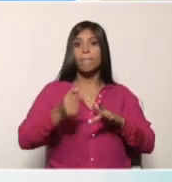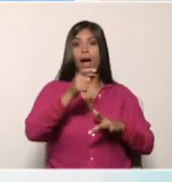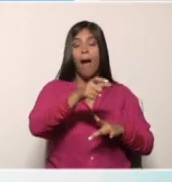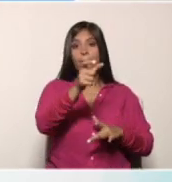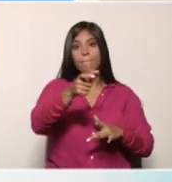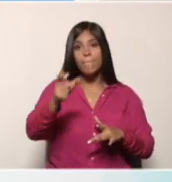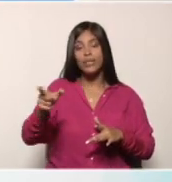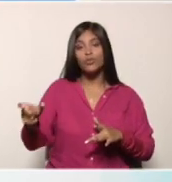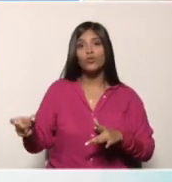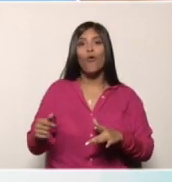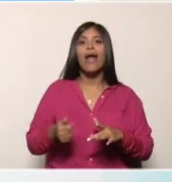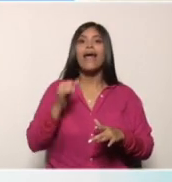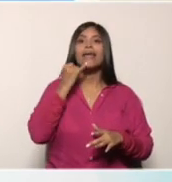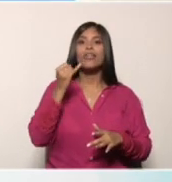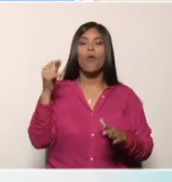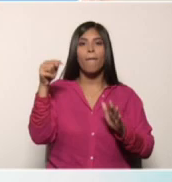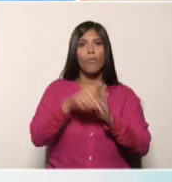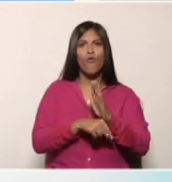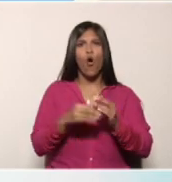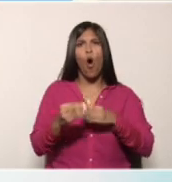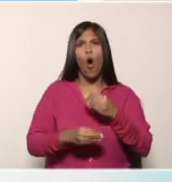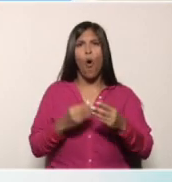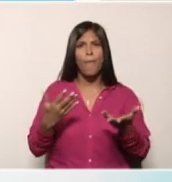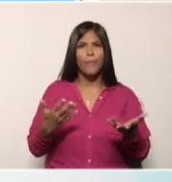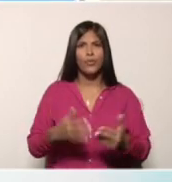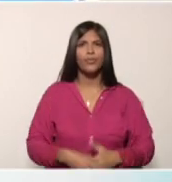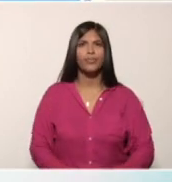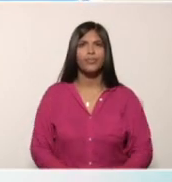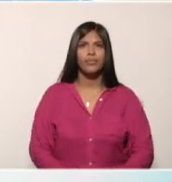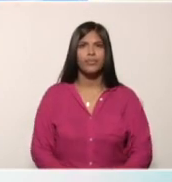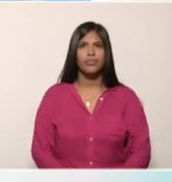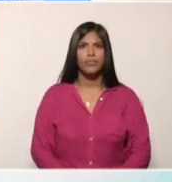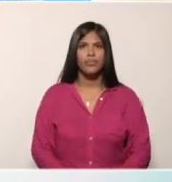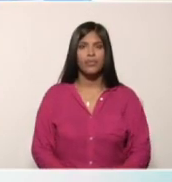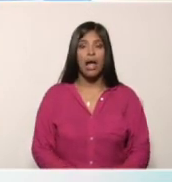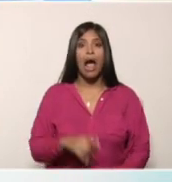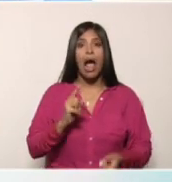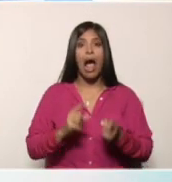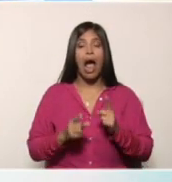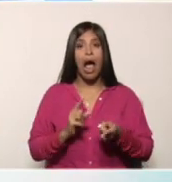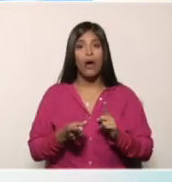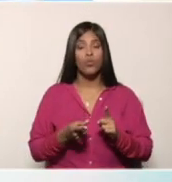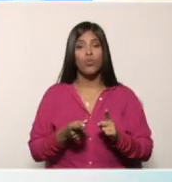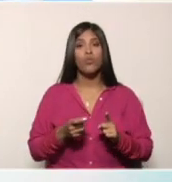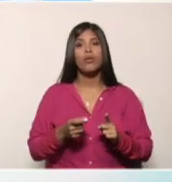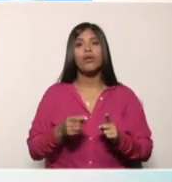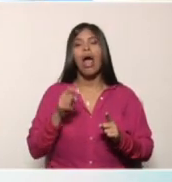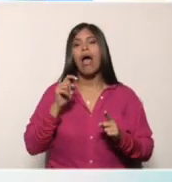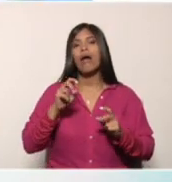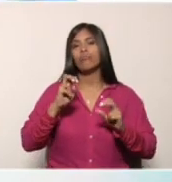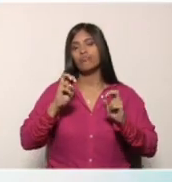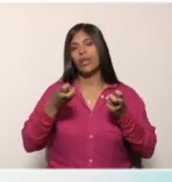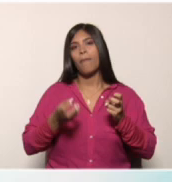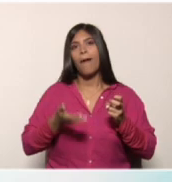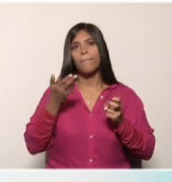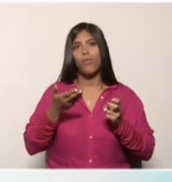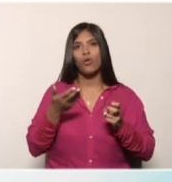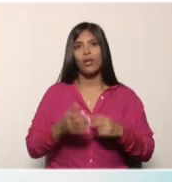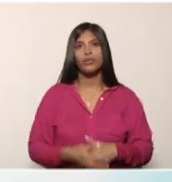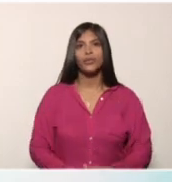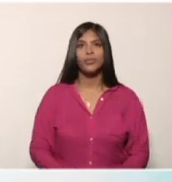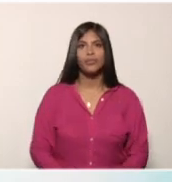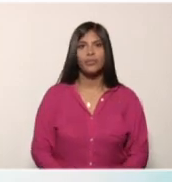cierto vínculo más profundo. Veamos cómo se hace. Estos son algunos de los elementos claves que debe tener un buen